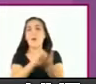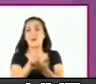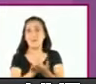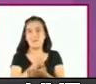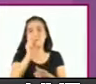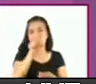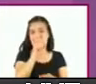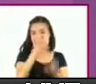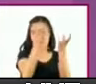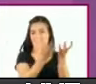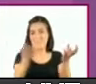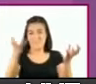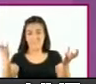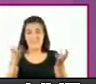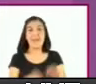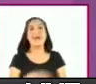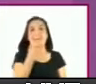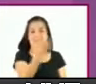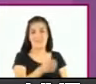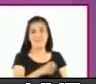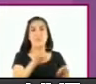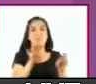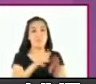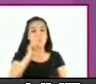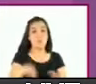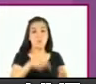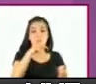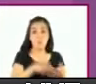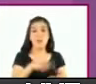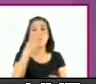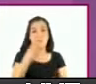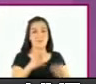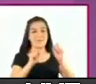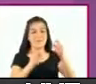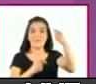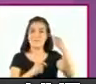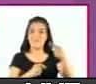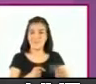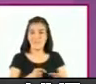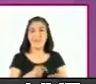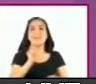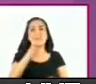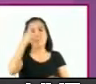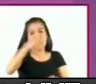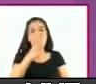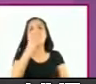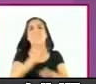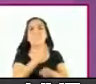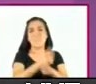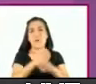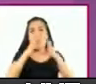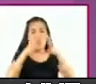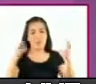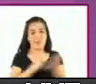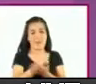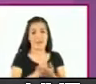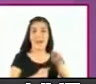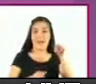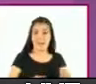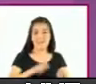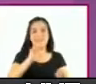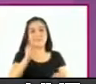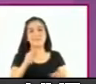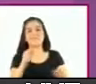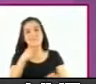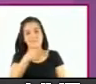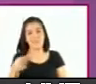en el adorno. Así, el lugar 4 de la tira corresponde al primer globo azul. N es igual a